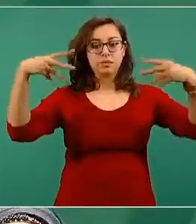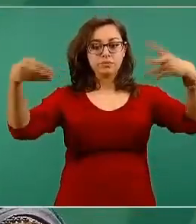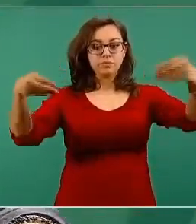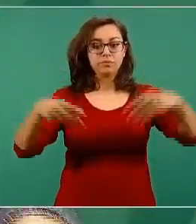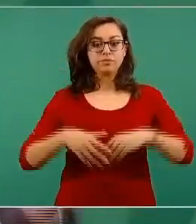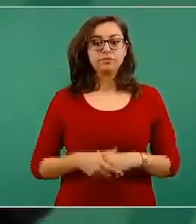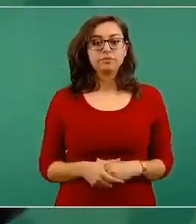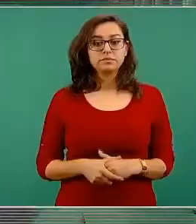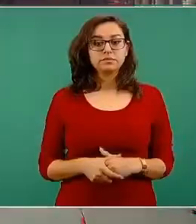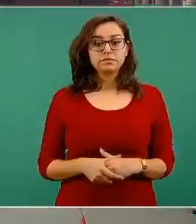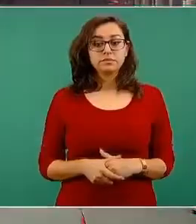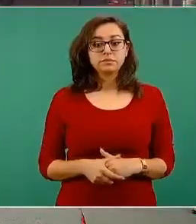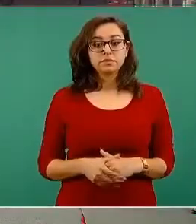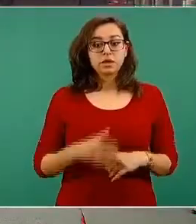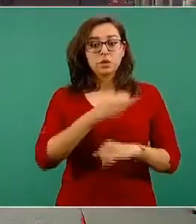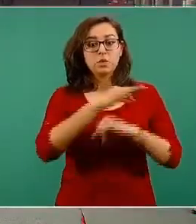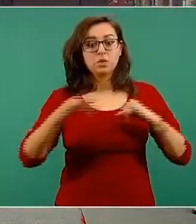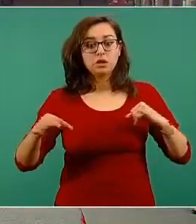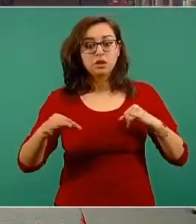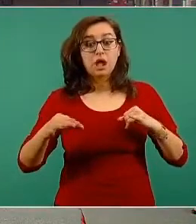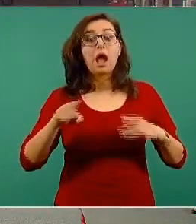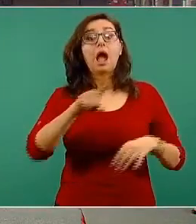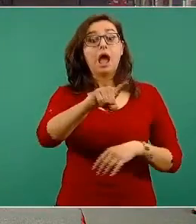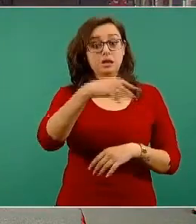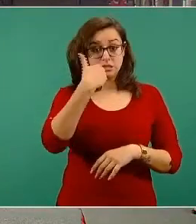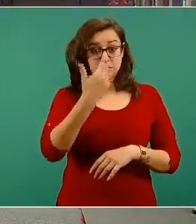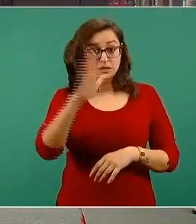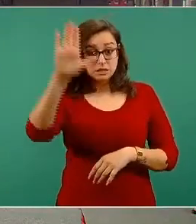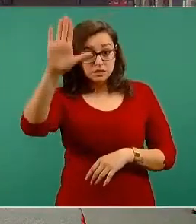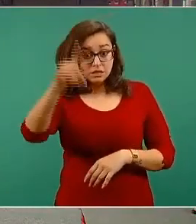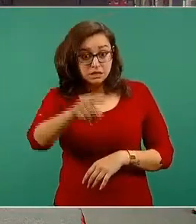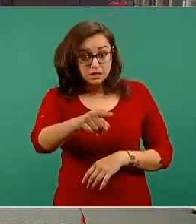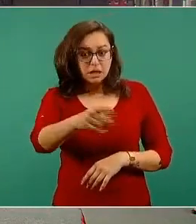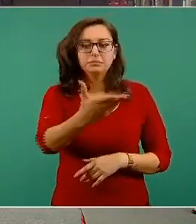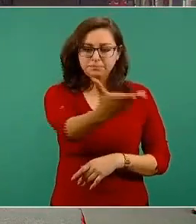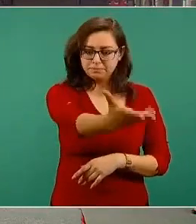no debemos... Adelante, compañero, una pregunta más.